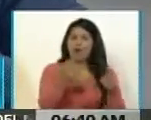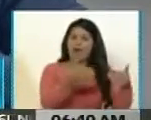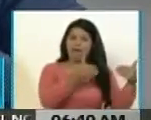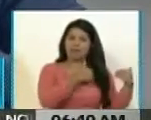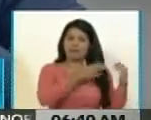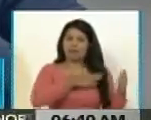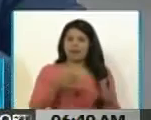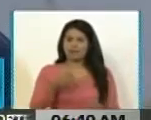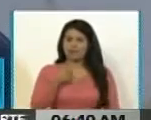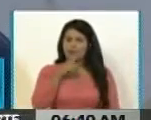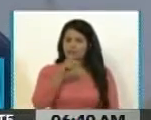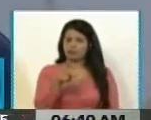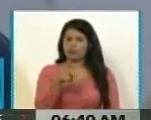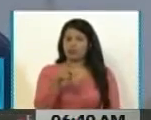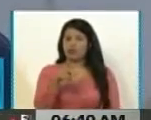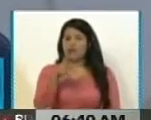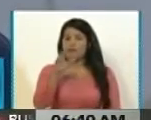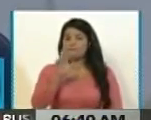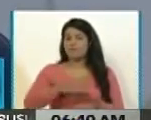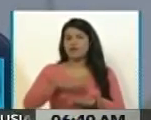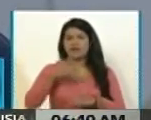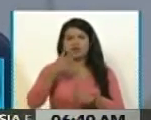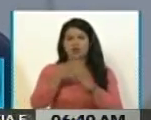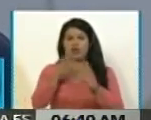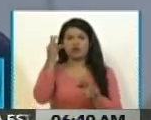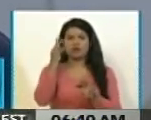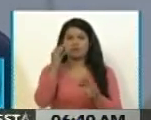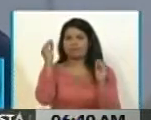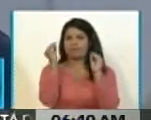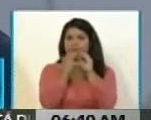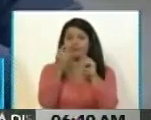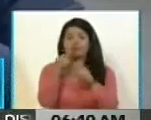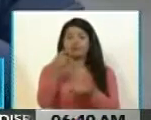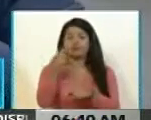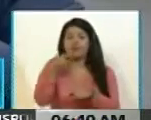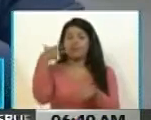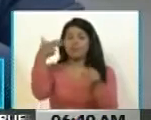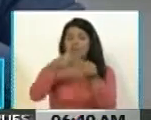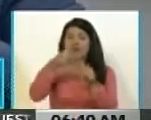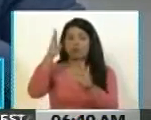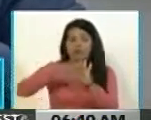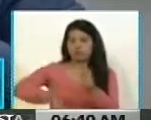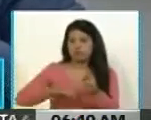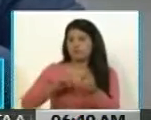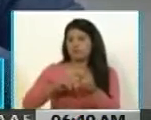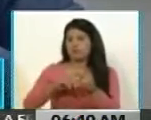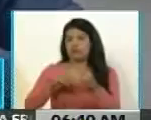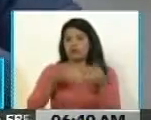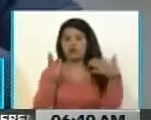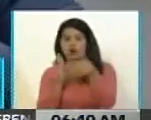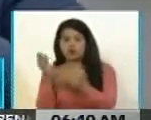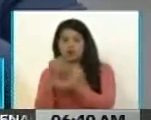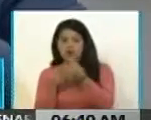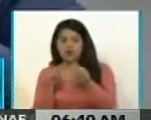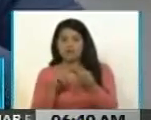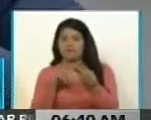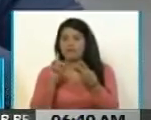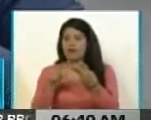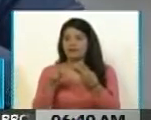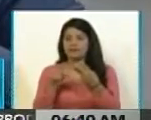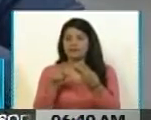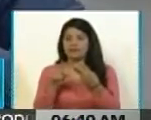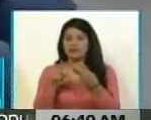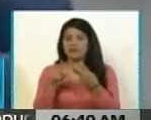elemento del ataque a los precios del petróleo, coincide el elemento del ataque a la moneda y coincide el elemento de generar un mercado